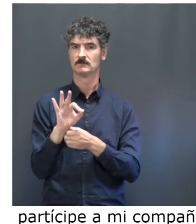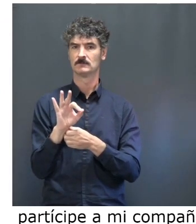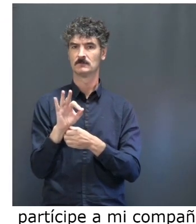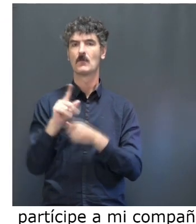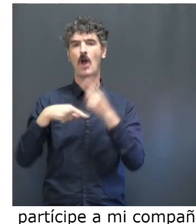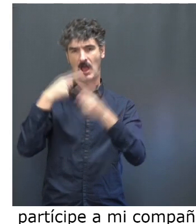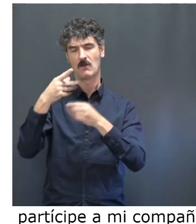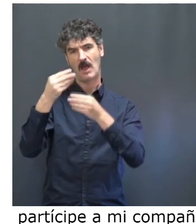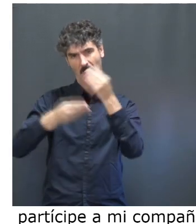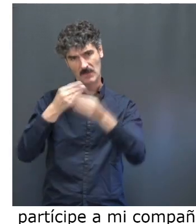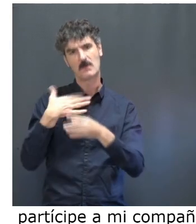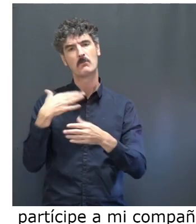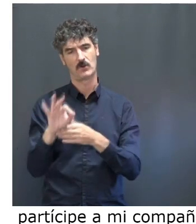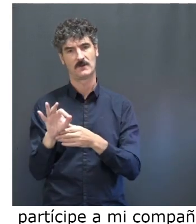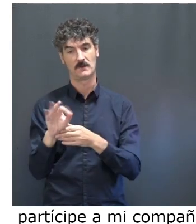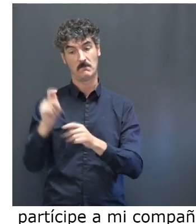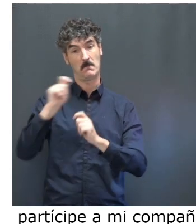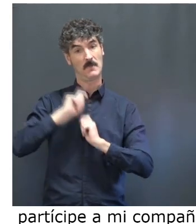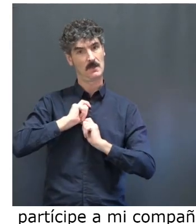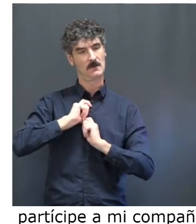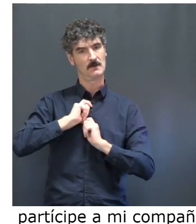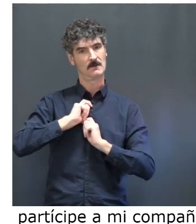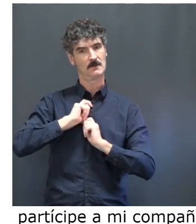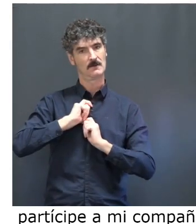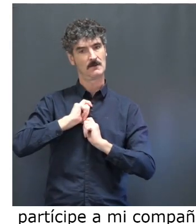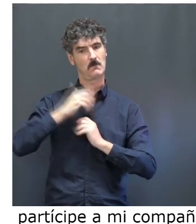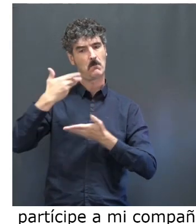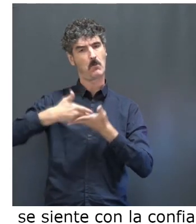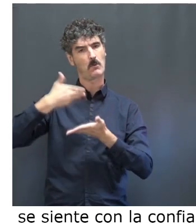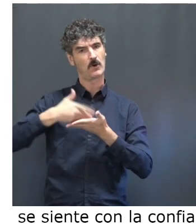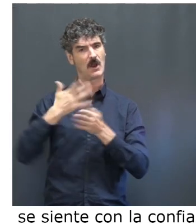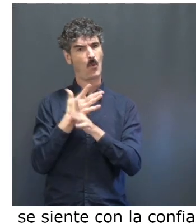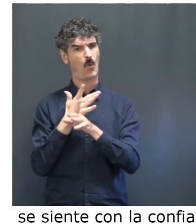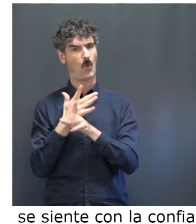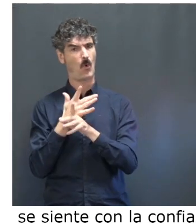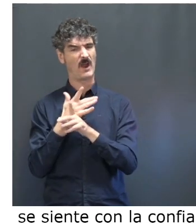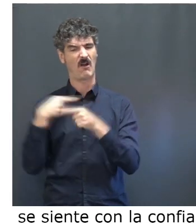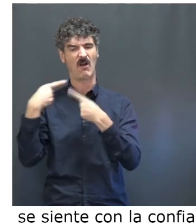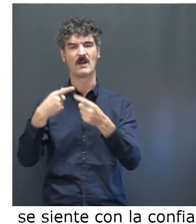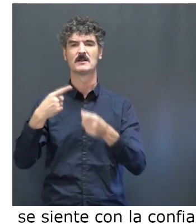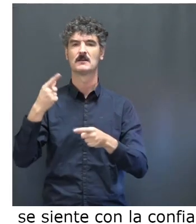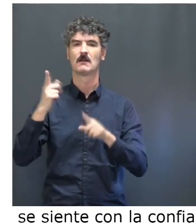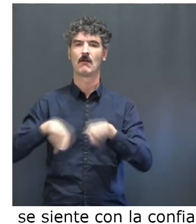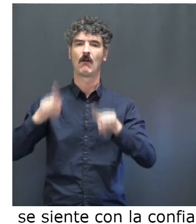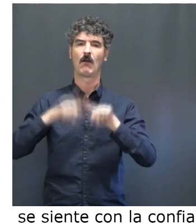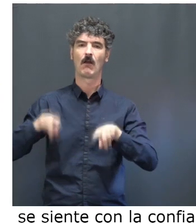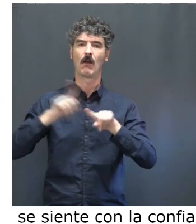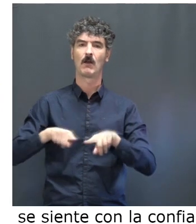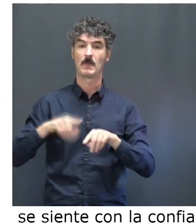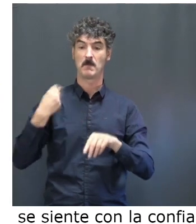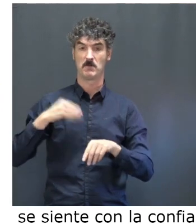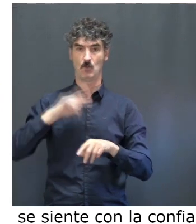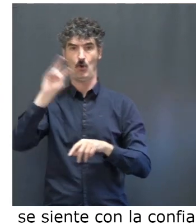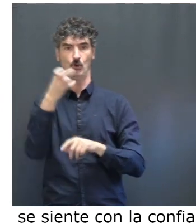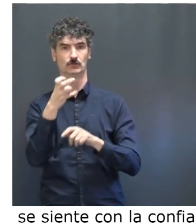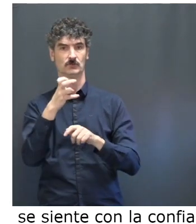va a hacer, ¿no? Y me va incluso a lo mejor a proponer juegos que no son los tradicionales, que no me los planteaban, por